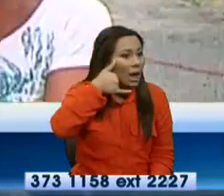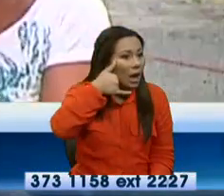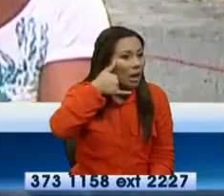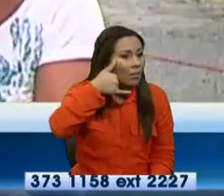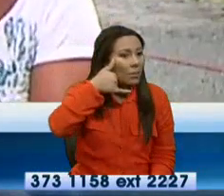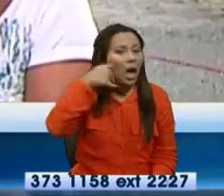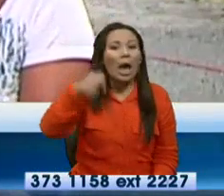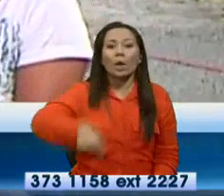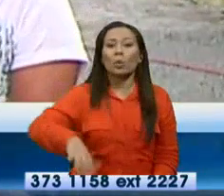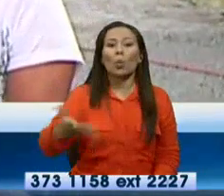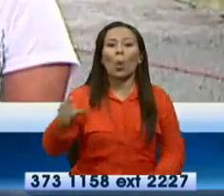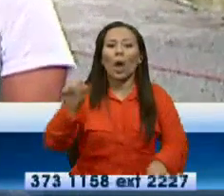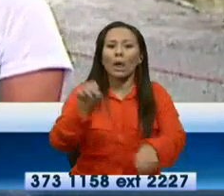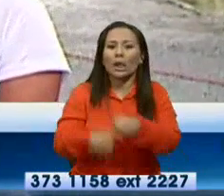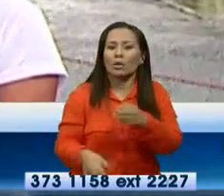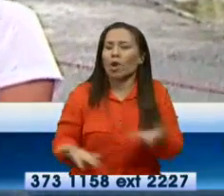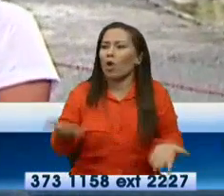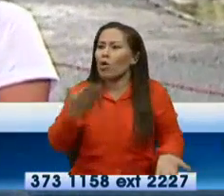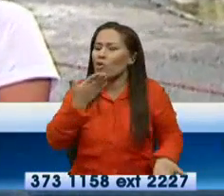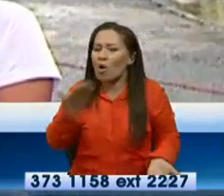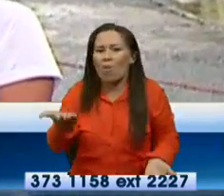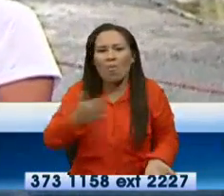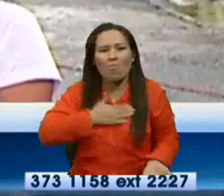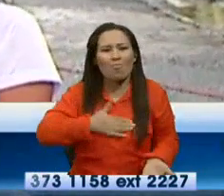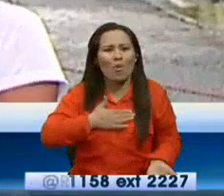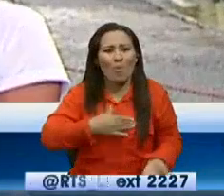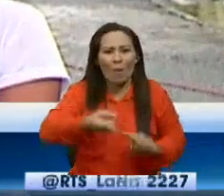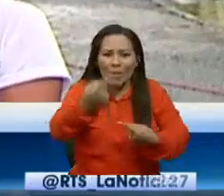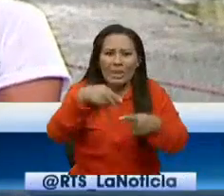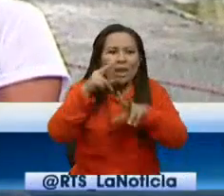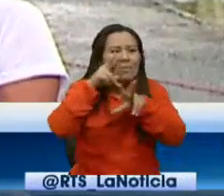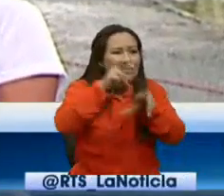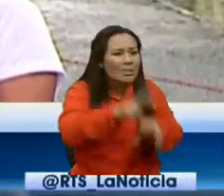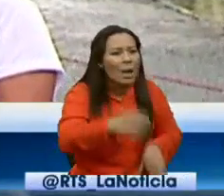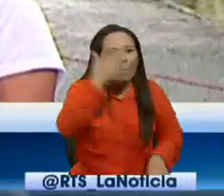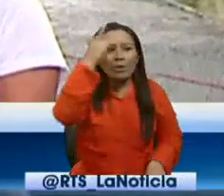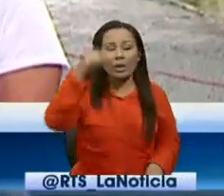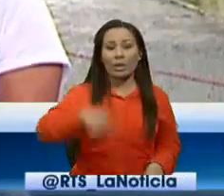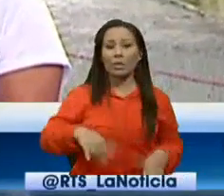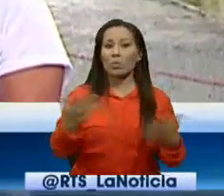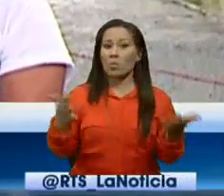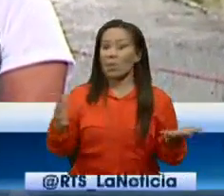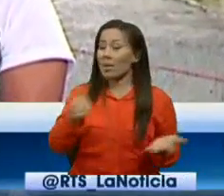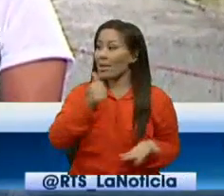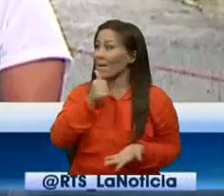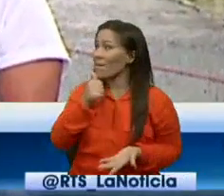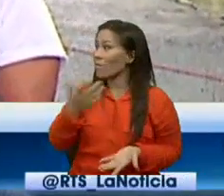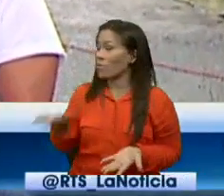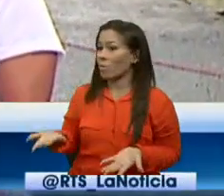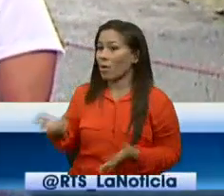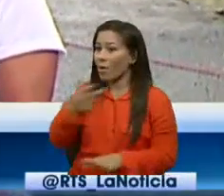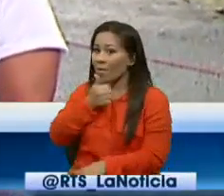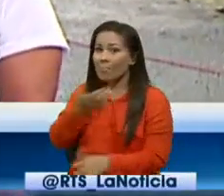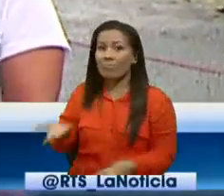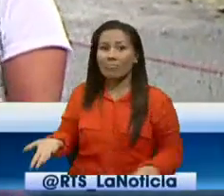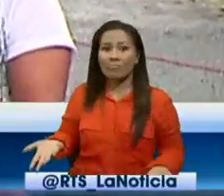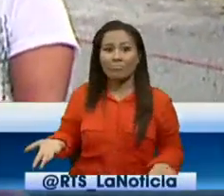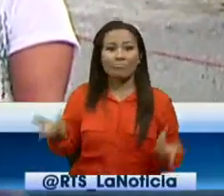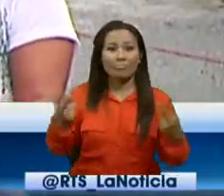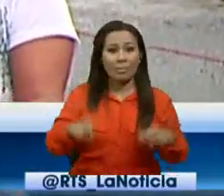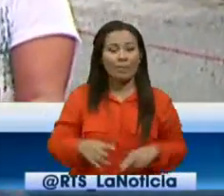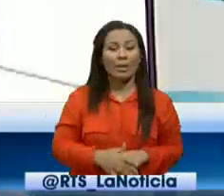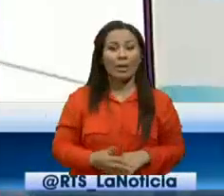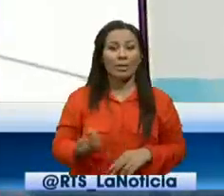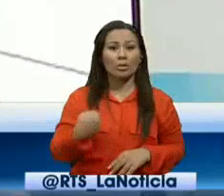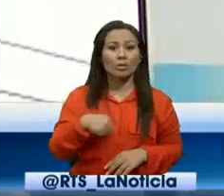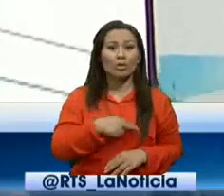aquí. Entonces se le ha dicho que si no hay daños, por favor, vengan a hacer la investigación. ¿Que por qué? Porque no estamos hablando de loco nosotros que teniendo agua, vamos a decir que no tenemos